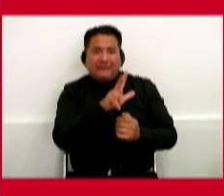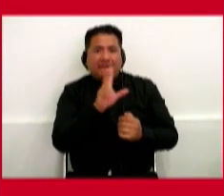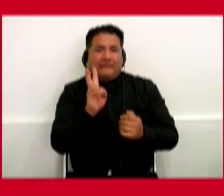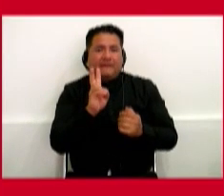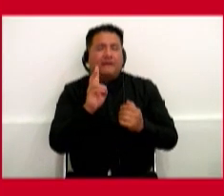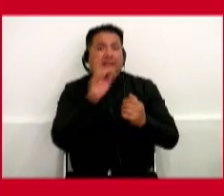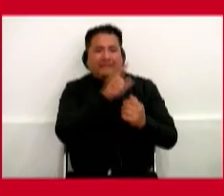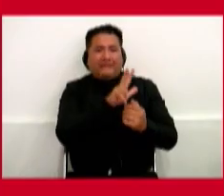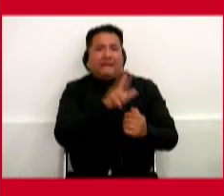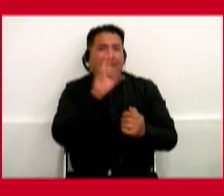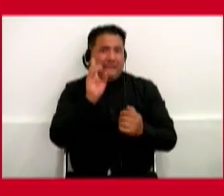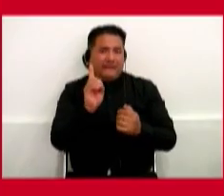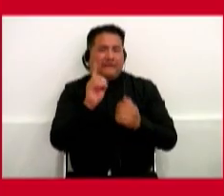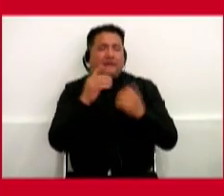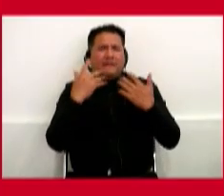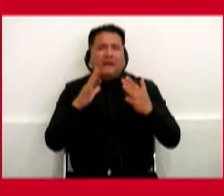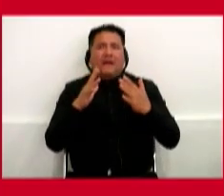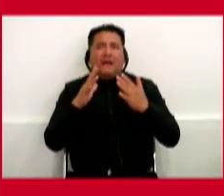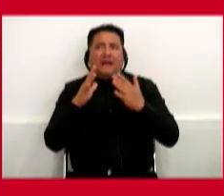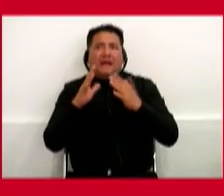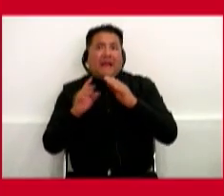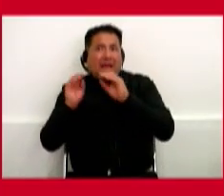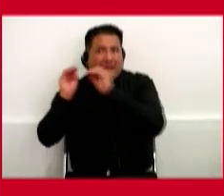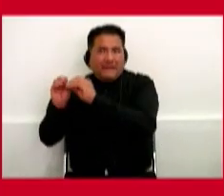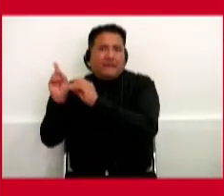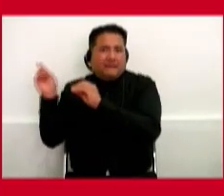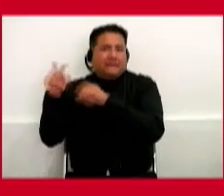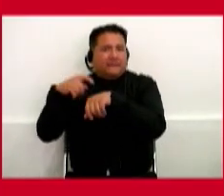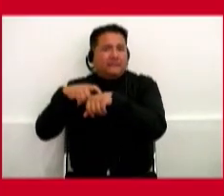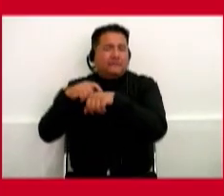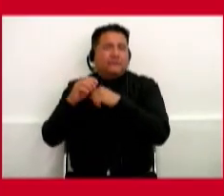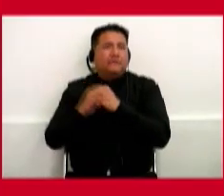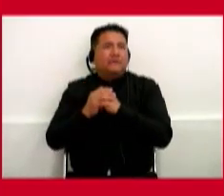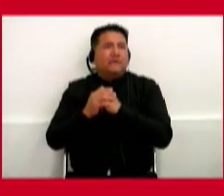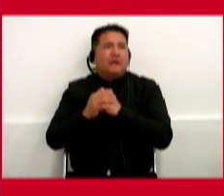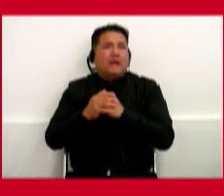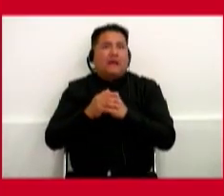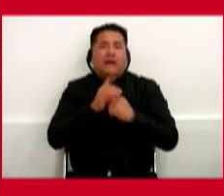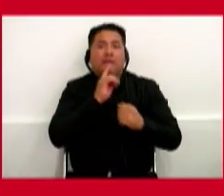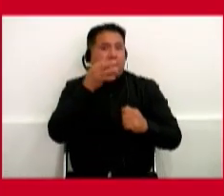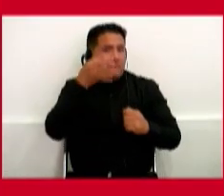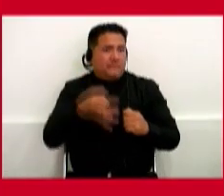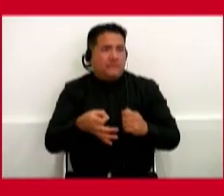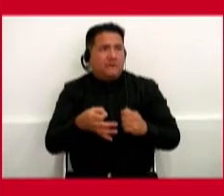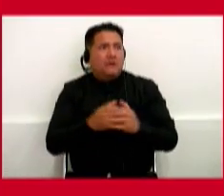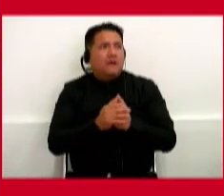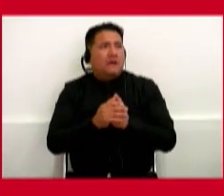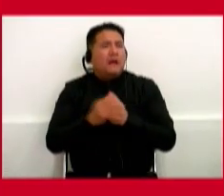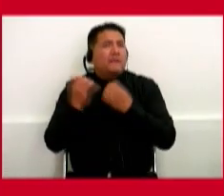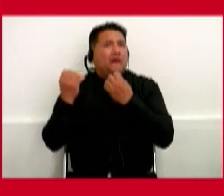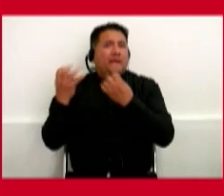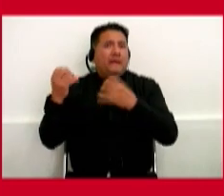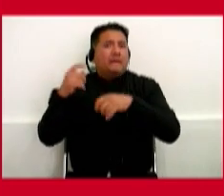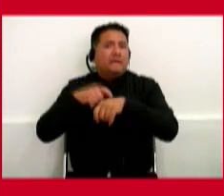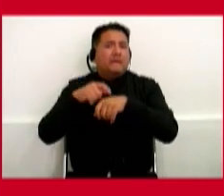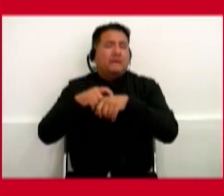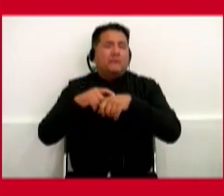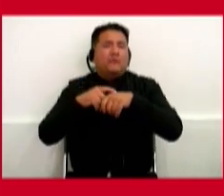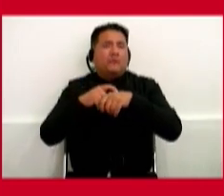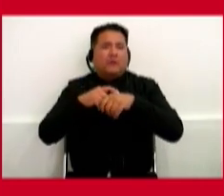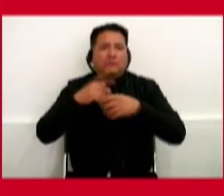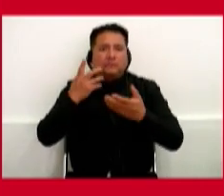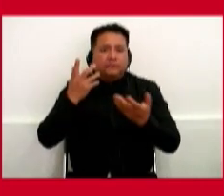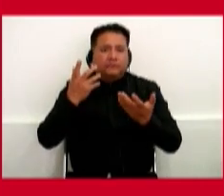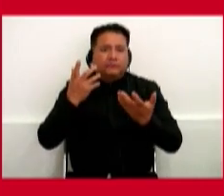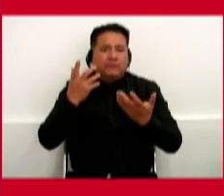se realizaban en proyectos, digamos, especiales, ¿no? Es cierto, también estaban bastante en la parte académica, ¿no? Aparecían en